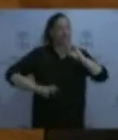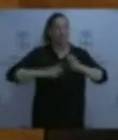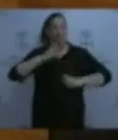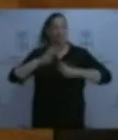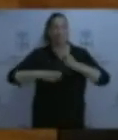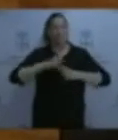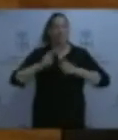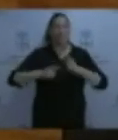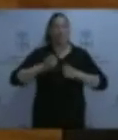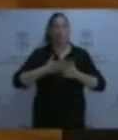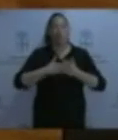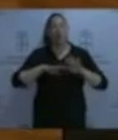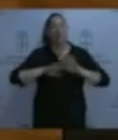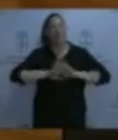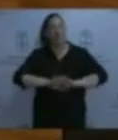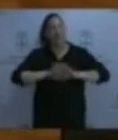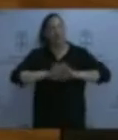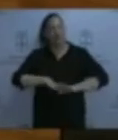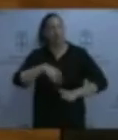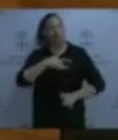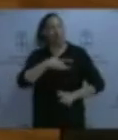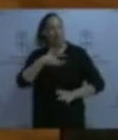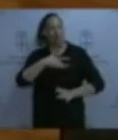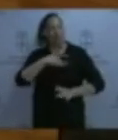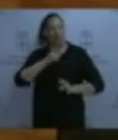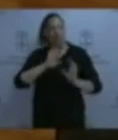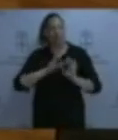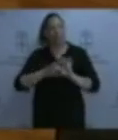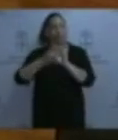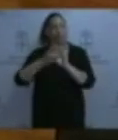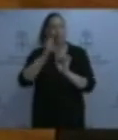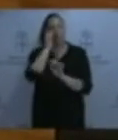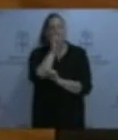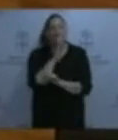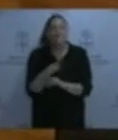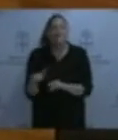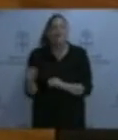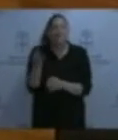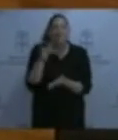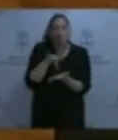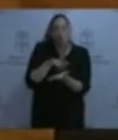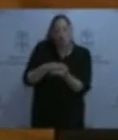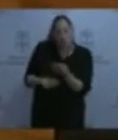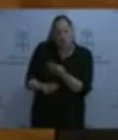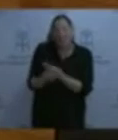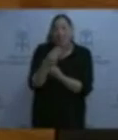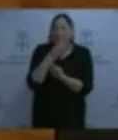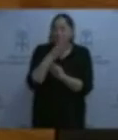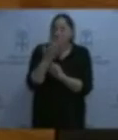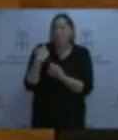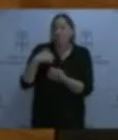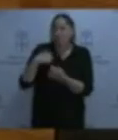cardiopulmonar neonatal. Eso ya es fundamental, puesto que muchos pediatras hospitalarios hay incluso décadas que no lo